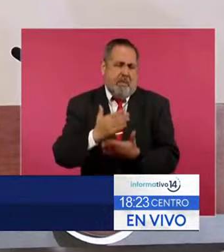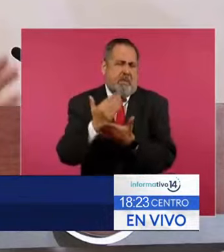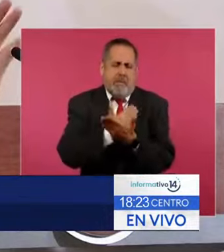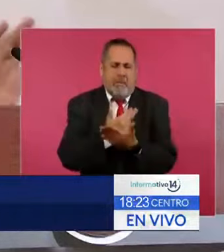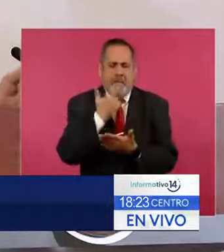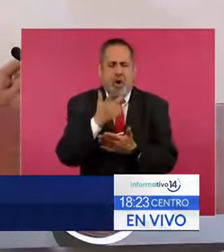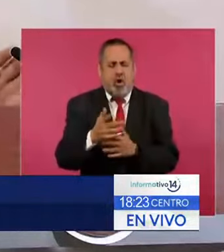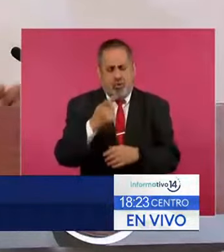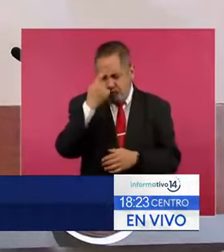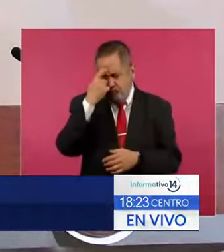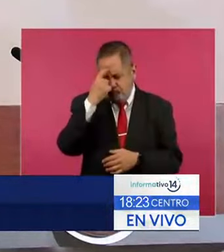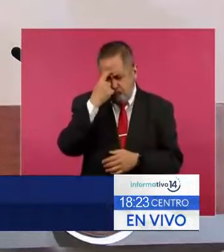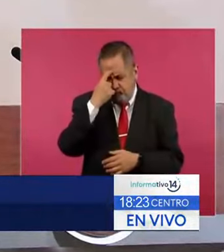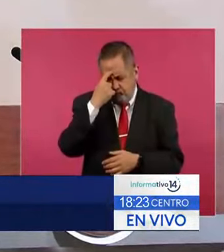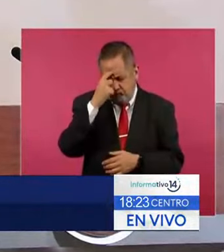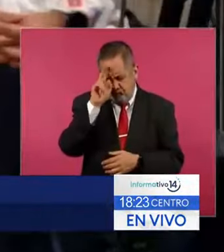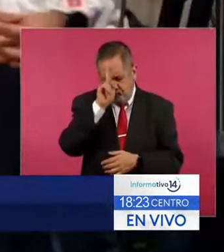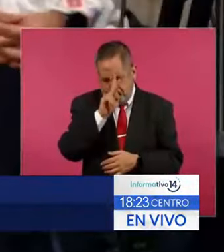lo más sensato.